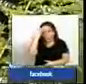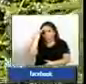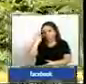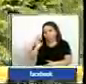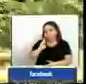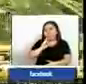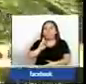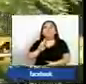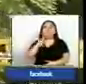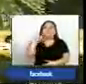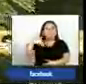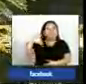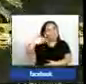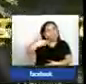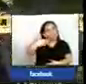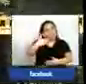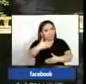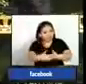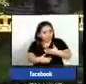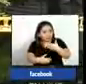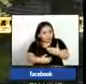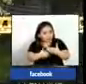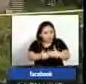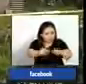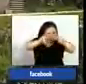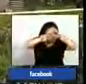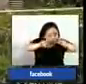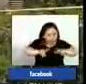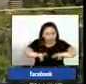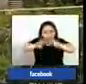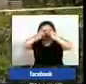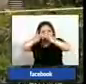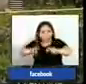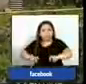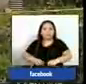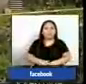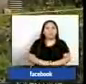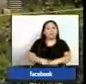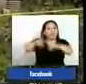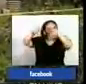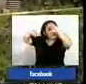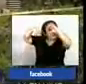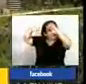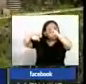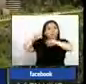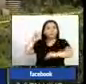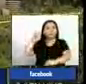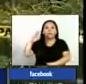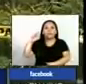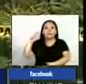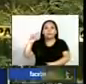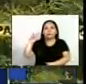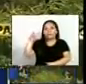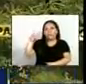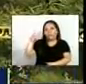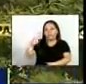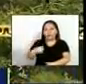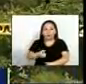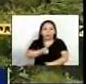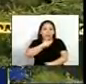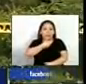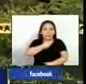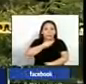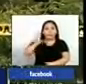más adelante se esperan develar con las investigaciones. Con imágenes de Ricardo Tobar, un reporte de